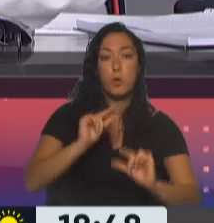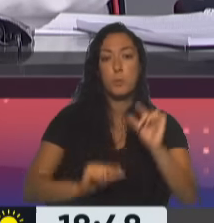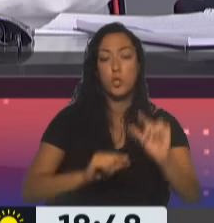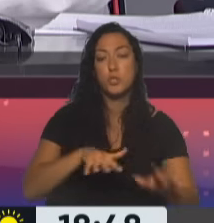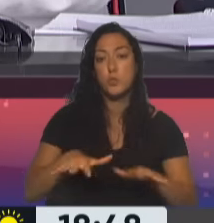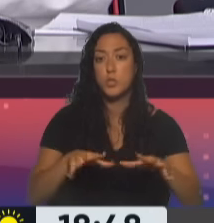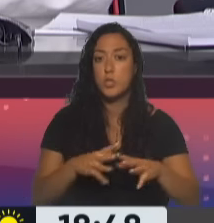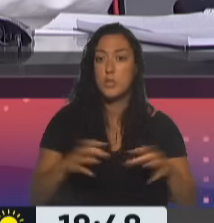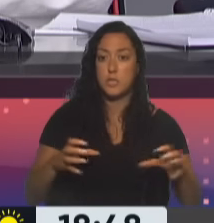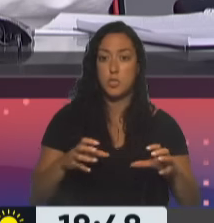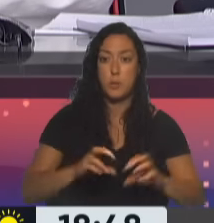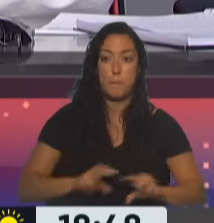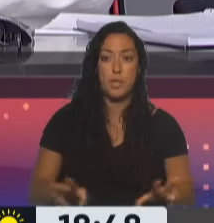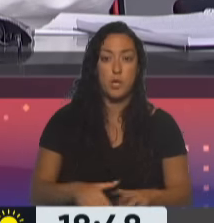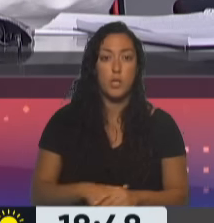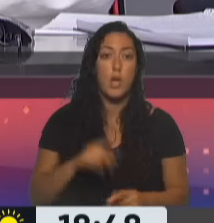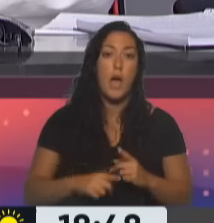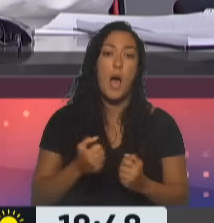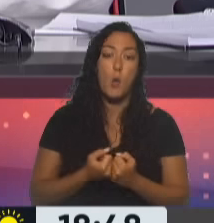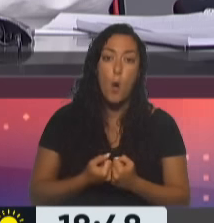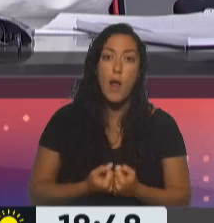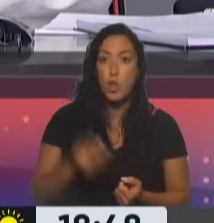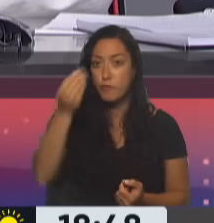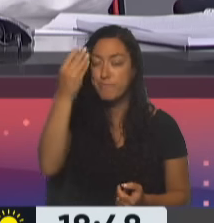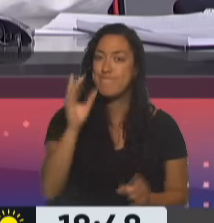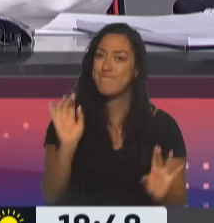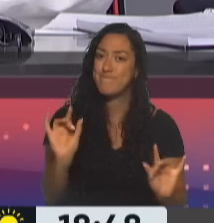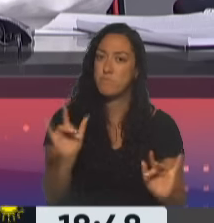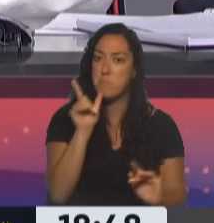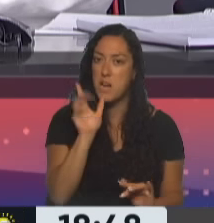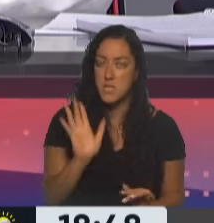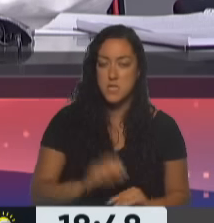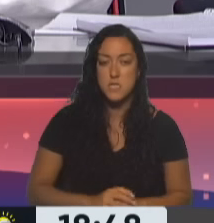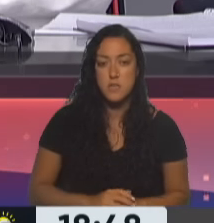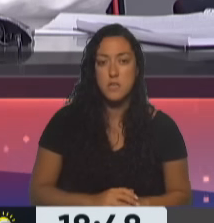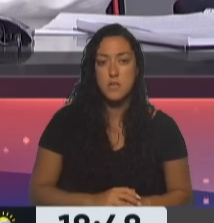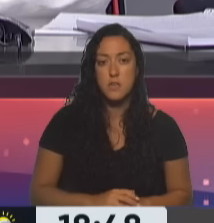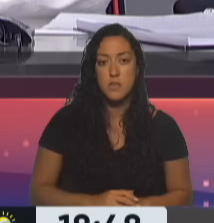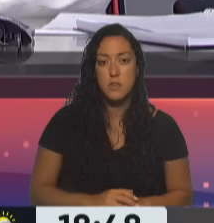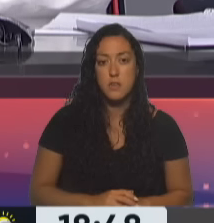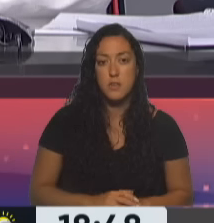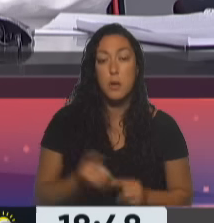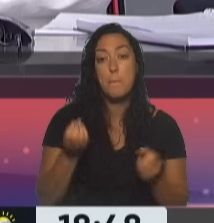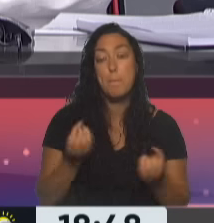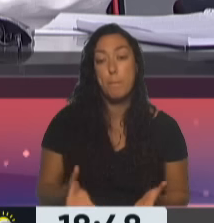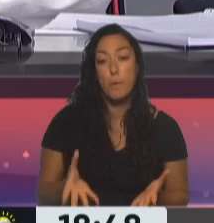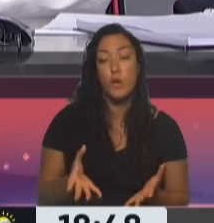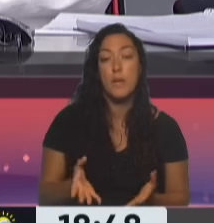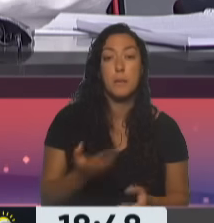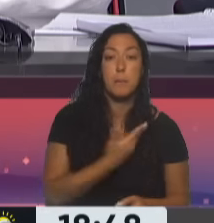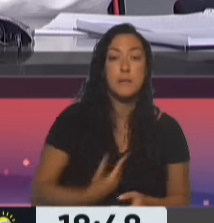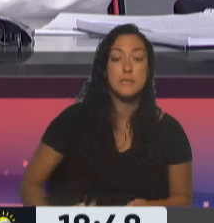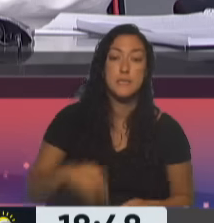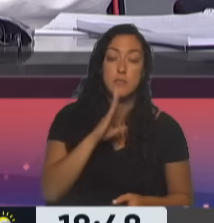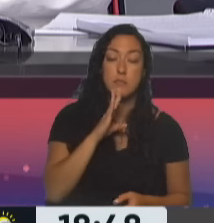Sí, parecería bastante lejos un posible acuerdo diplomático, ¿no? Uno ve las declaraciones, escucha las declaraciones de Netanyahu,